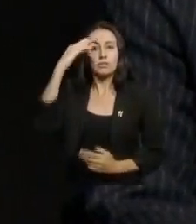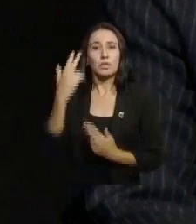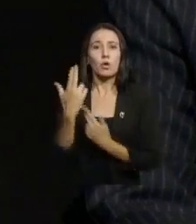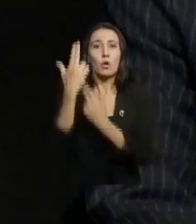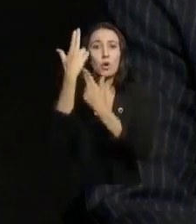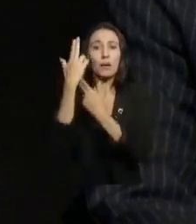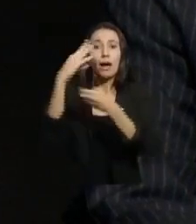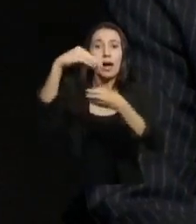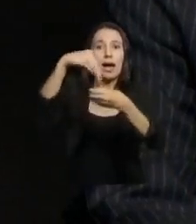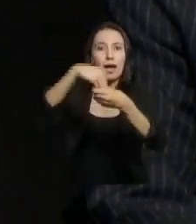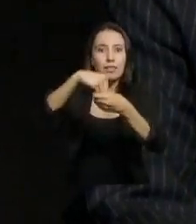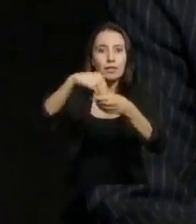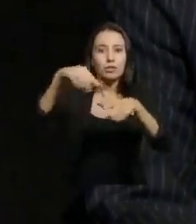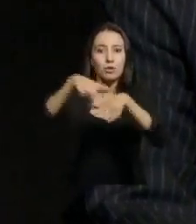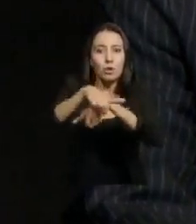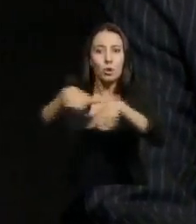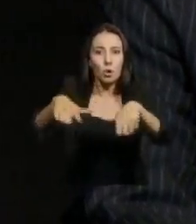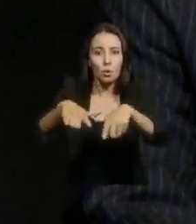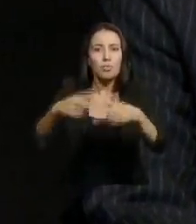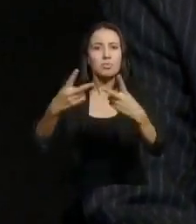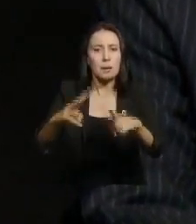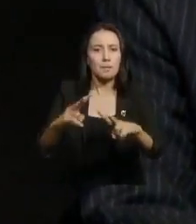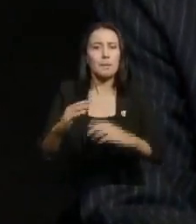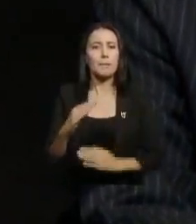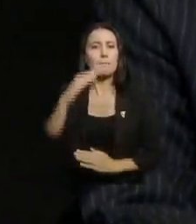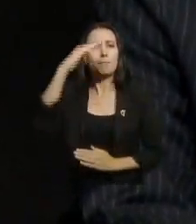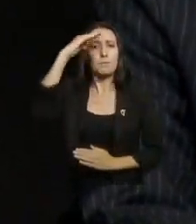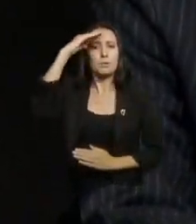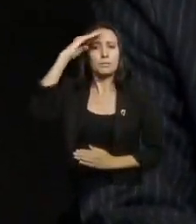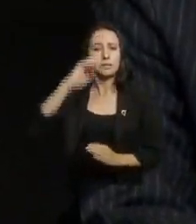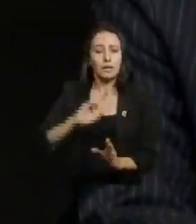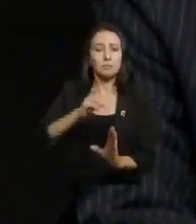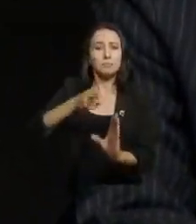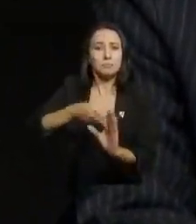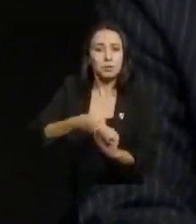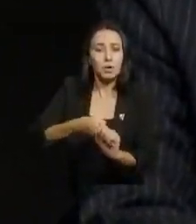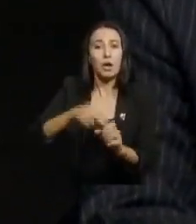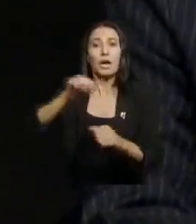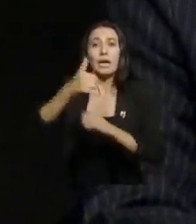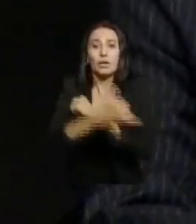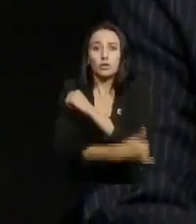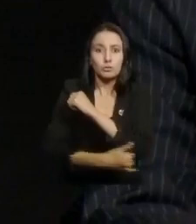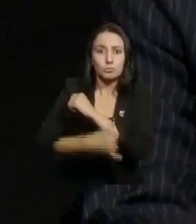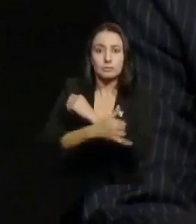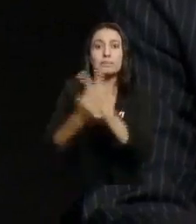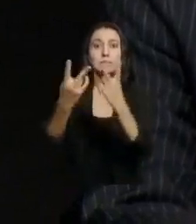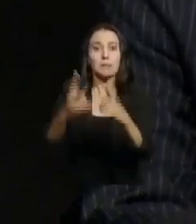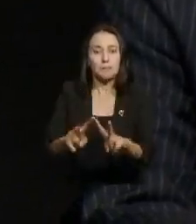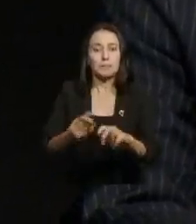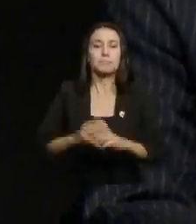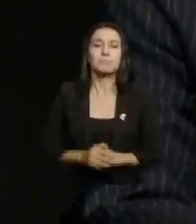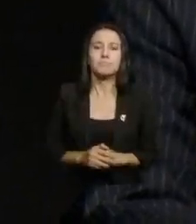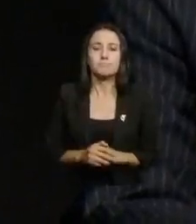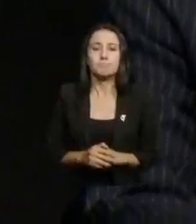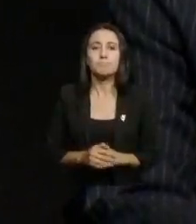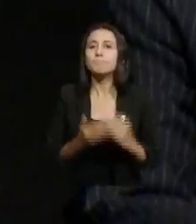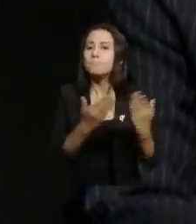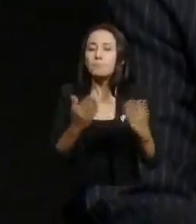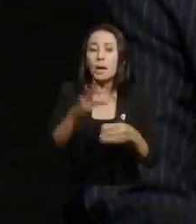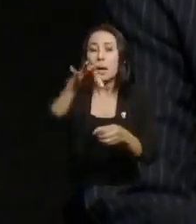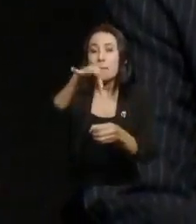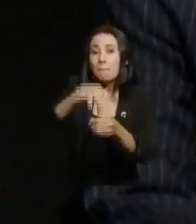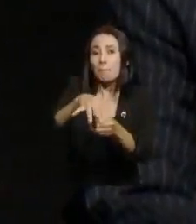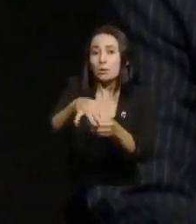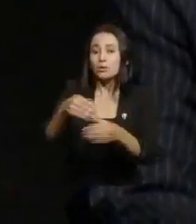los recintos y de la Policía Nacional en el exterior. La votación se desarrolla